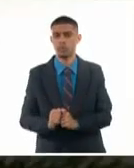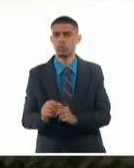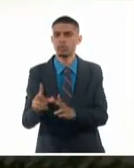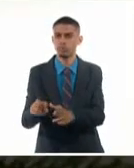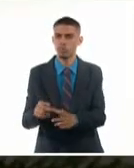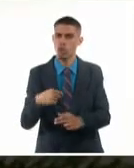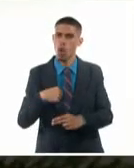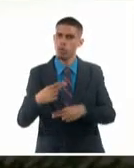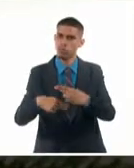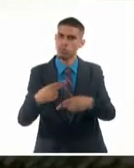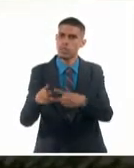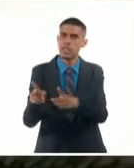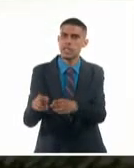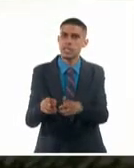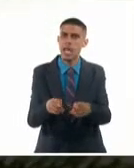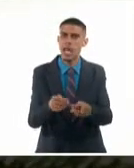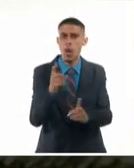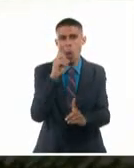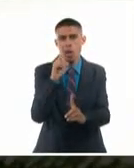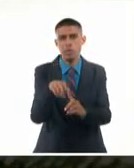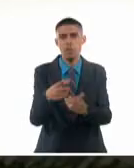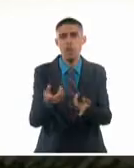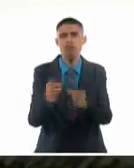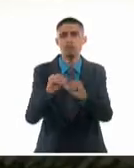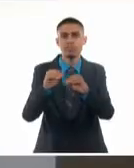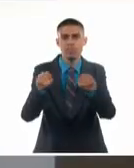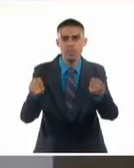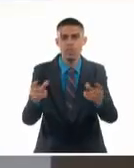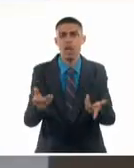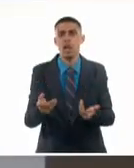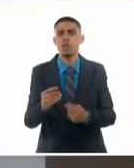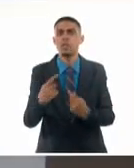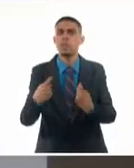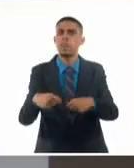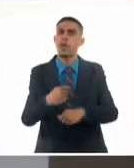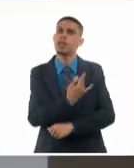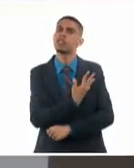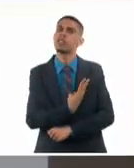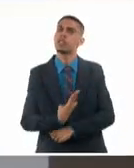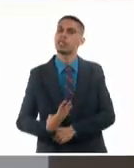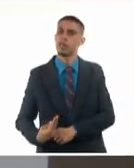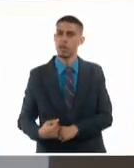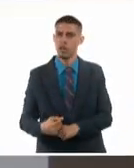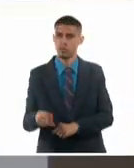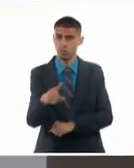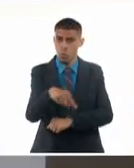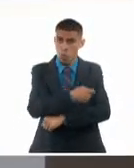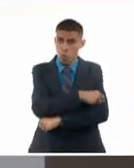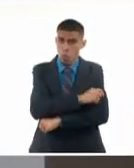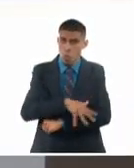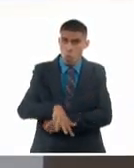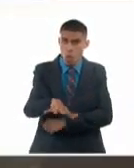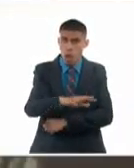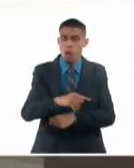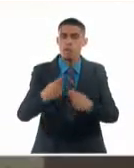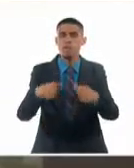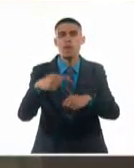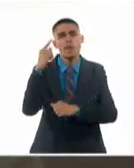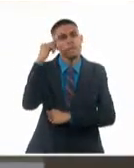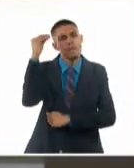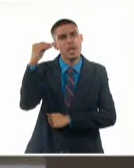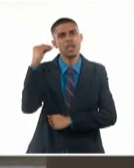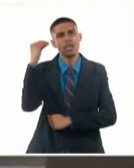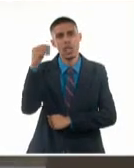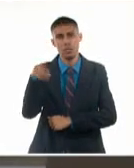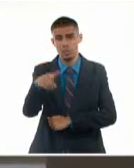intenta llamar, resaltar el hecho de que es urgente que nos pensemos la sociedad teniéndolos a ellos también